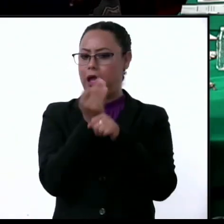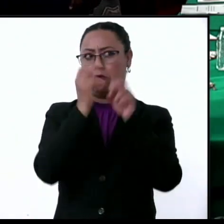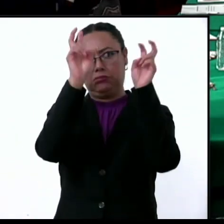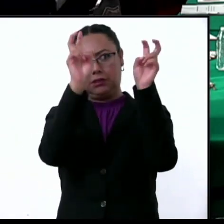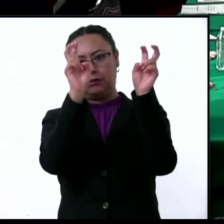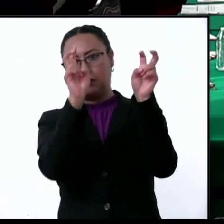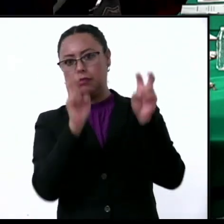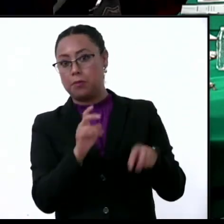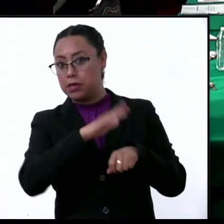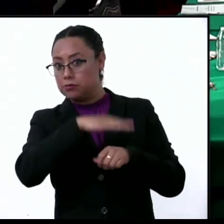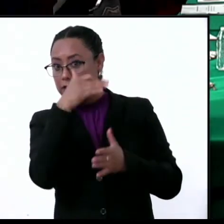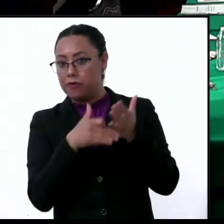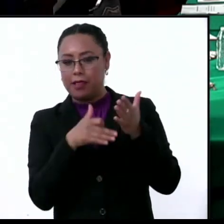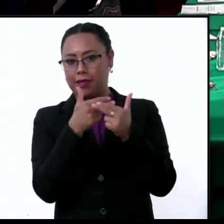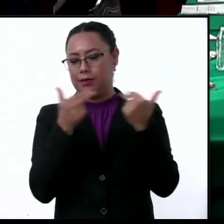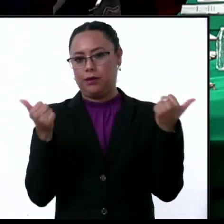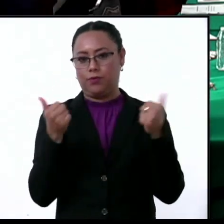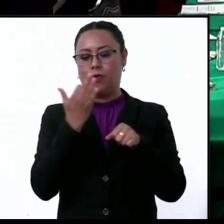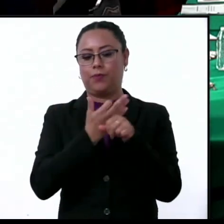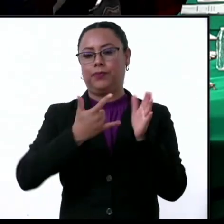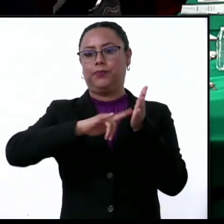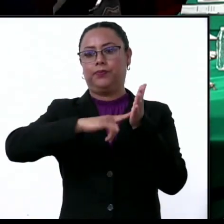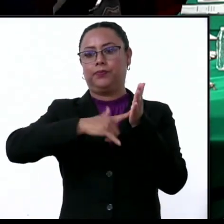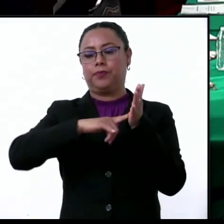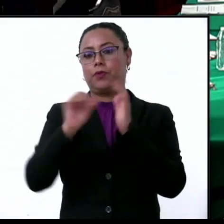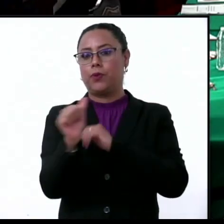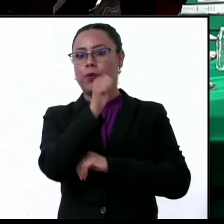otro asunto que tratar, siendo las